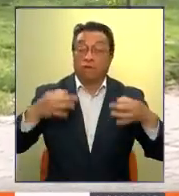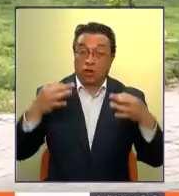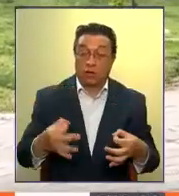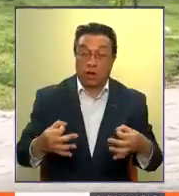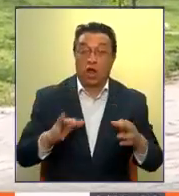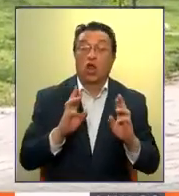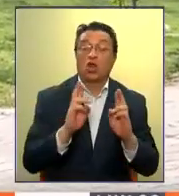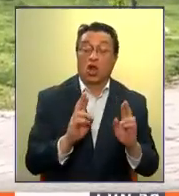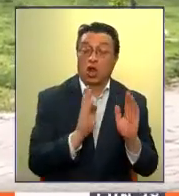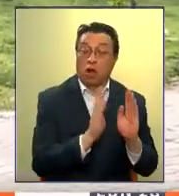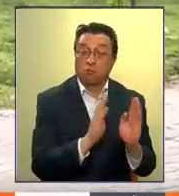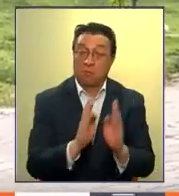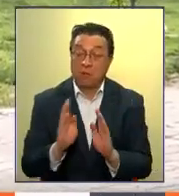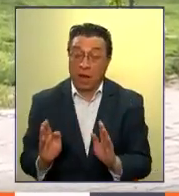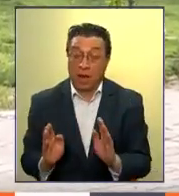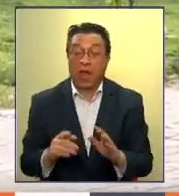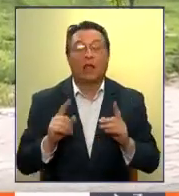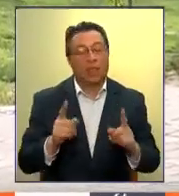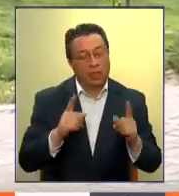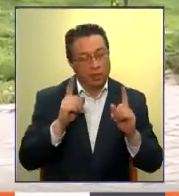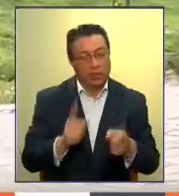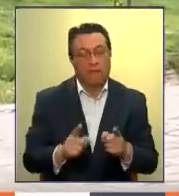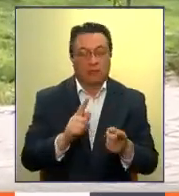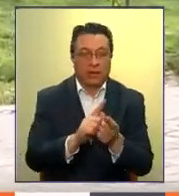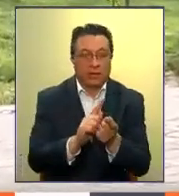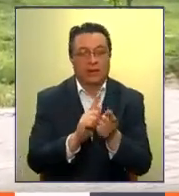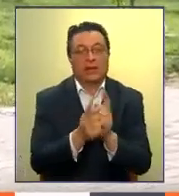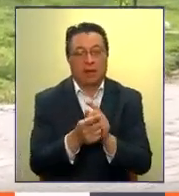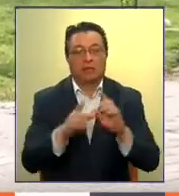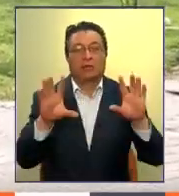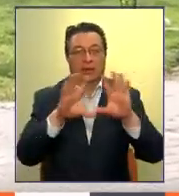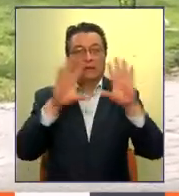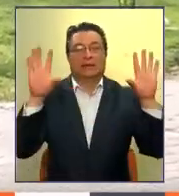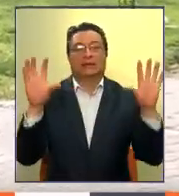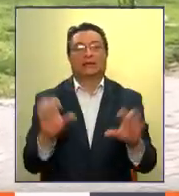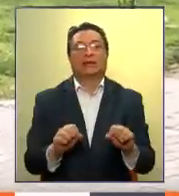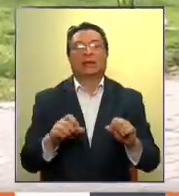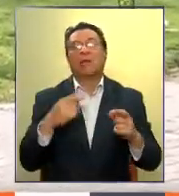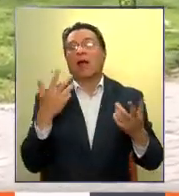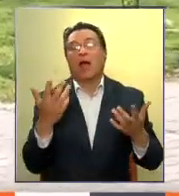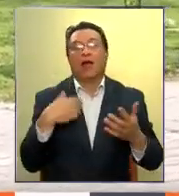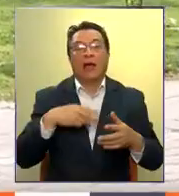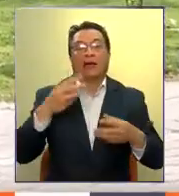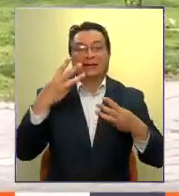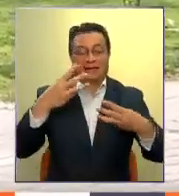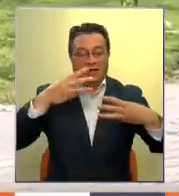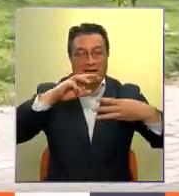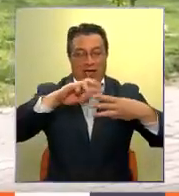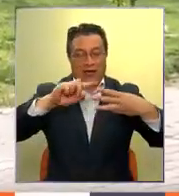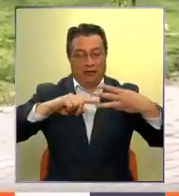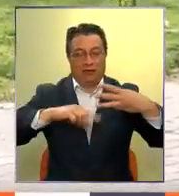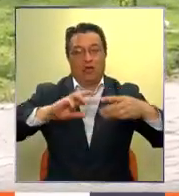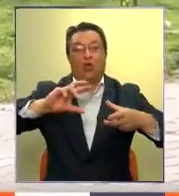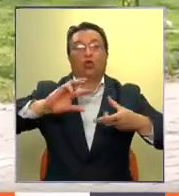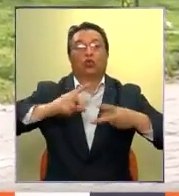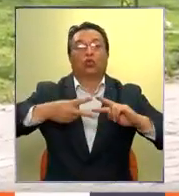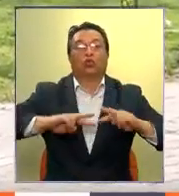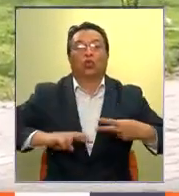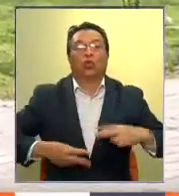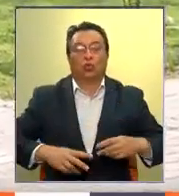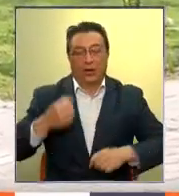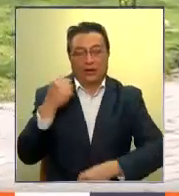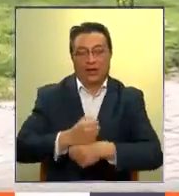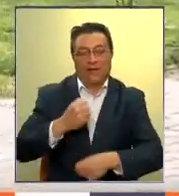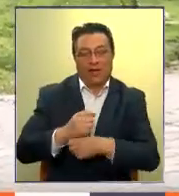regulares creo que corresponde un cambio sistemático en diferentes horarios para cada área de trabajo por ejemplo para